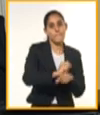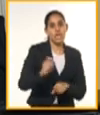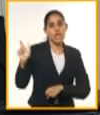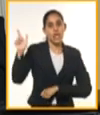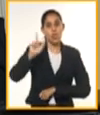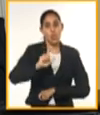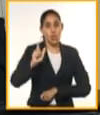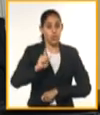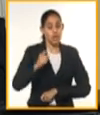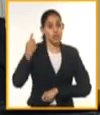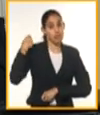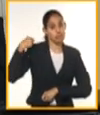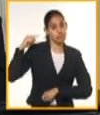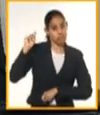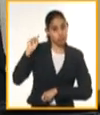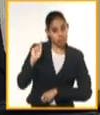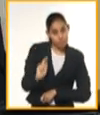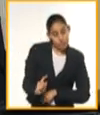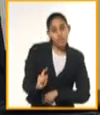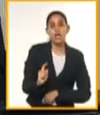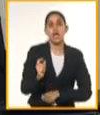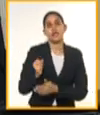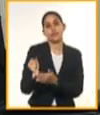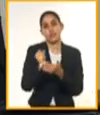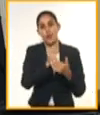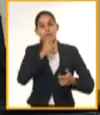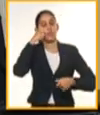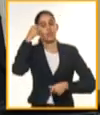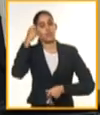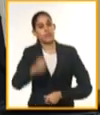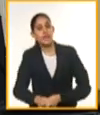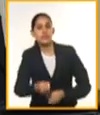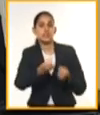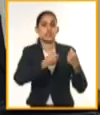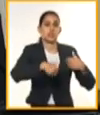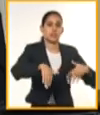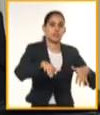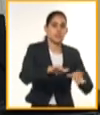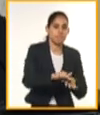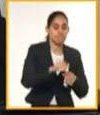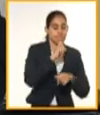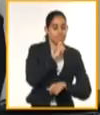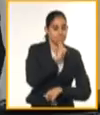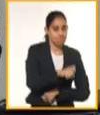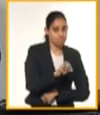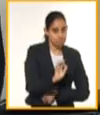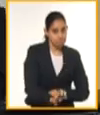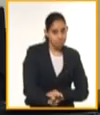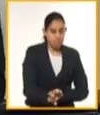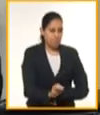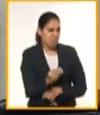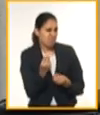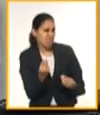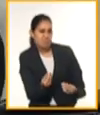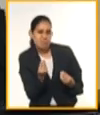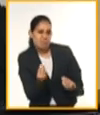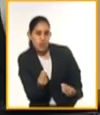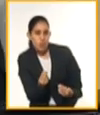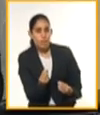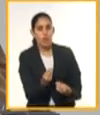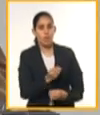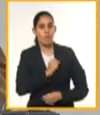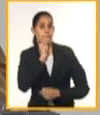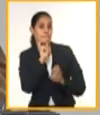estuvieron respaldando a Ucrania en medio de esta circunstancia. ¿Cómo valorar este